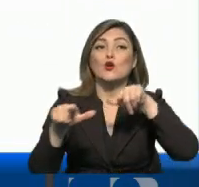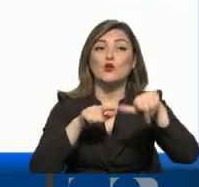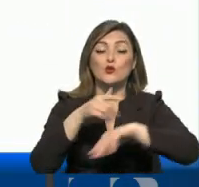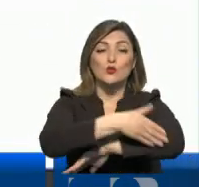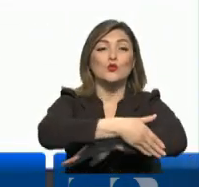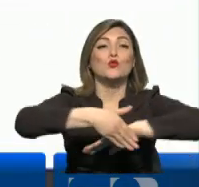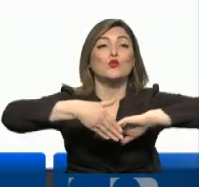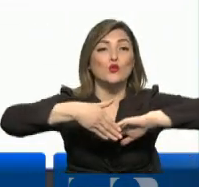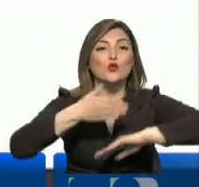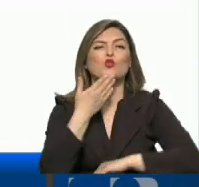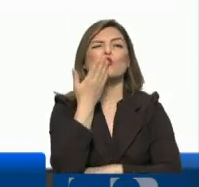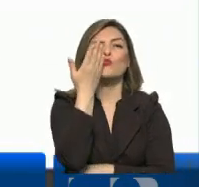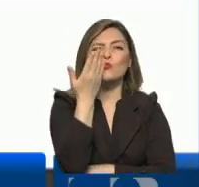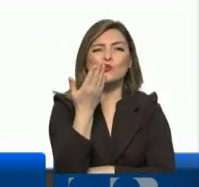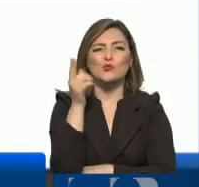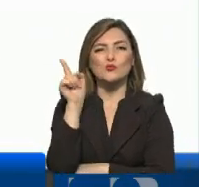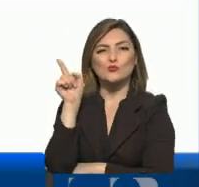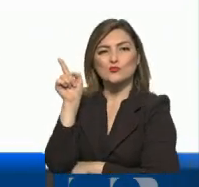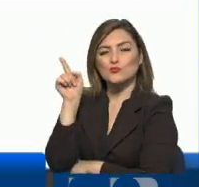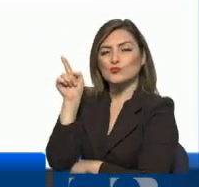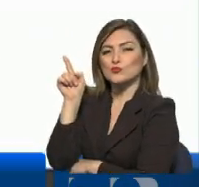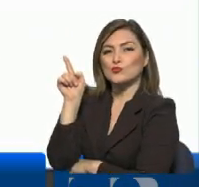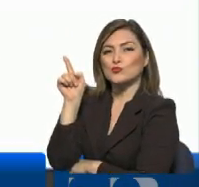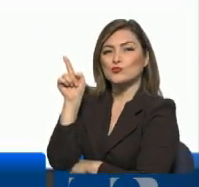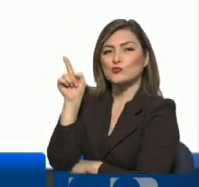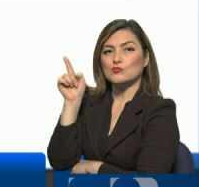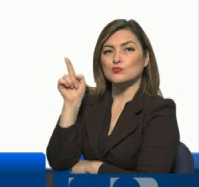puede hacerlo a través del link